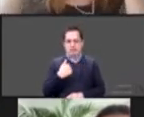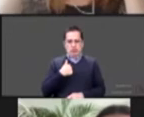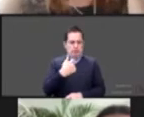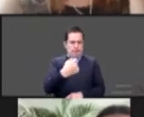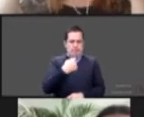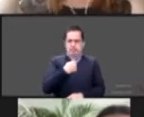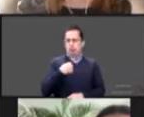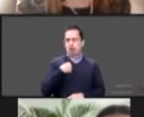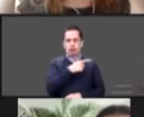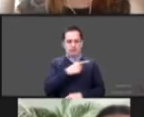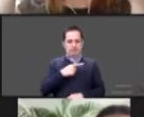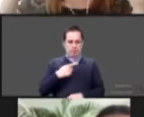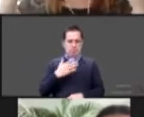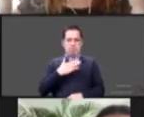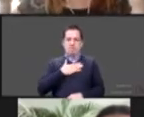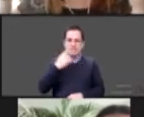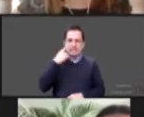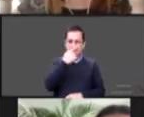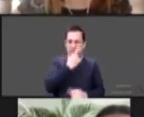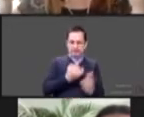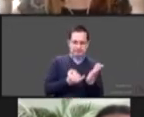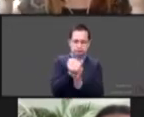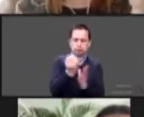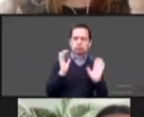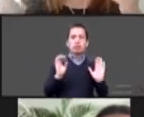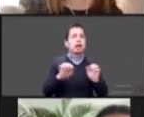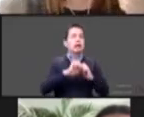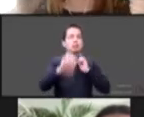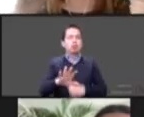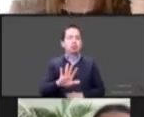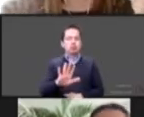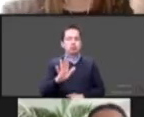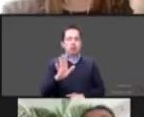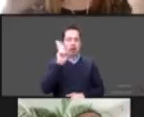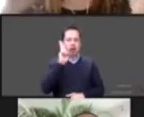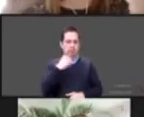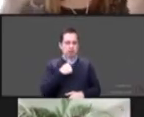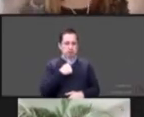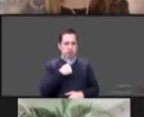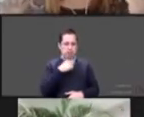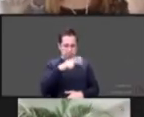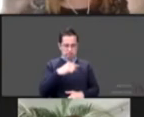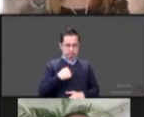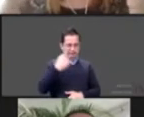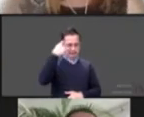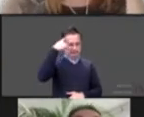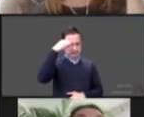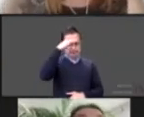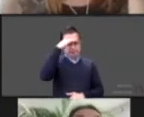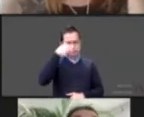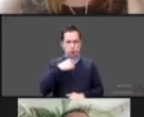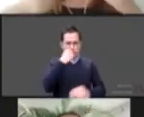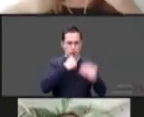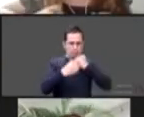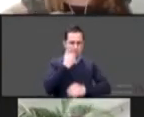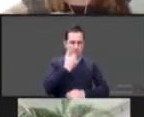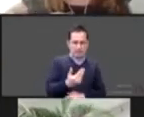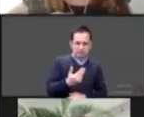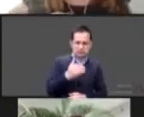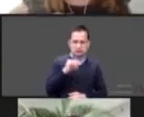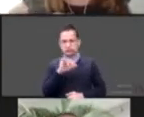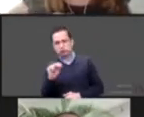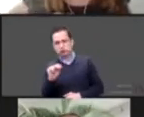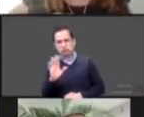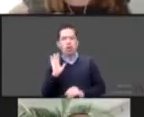Dani, ¿sí estoy comiendo bien o no estoy comiendo bien? En lo que decían, por ejemplo, Isa o Ana Yancy, es, ¿qué estoy haciendo con